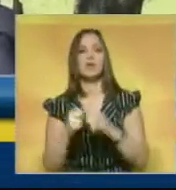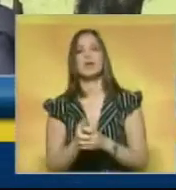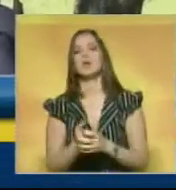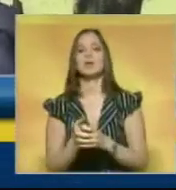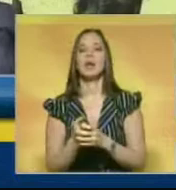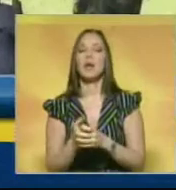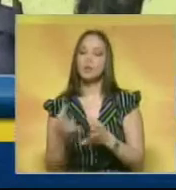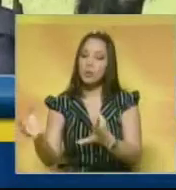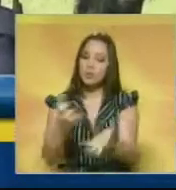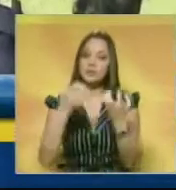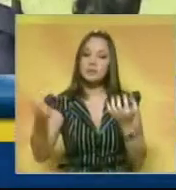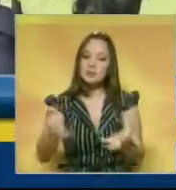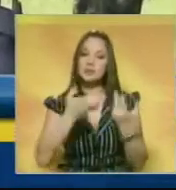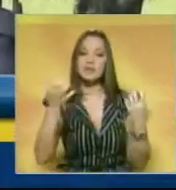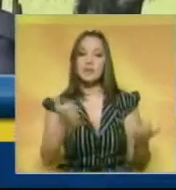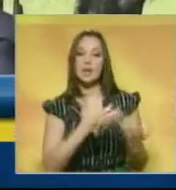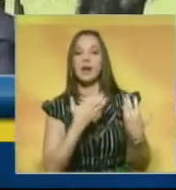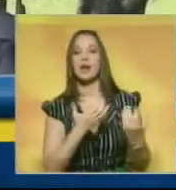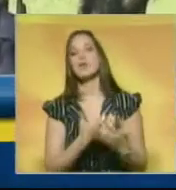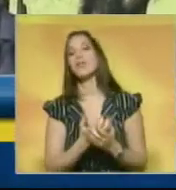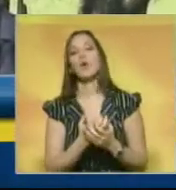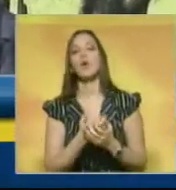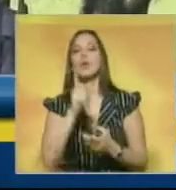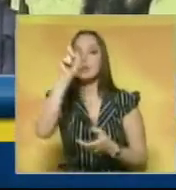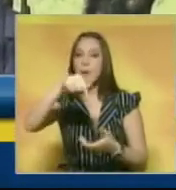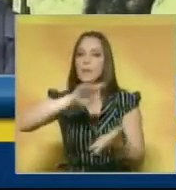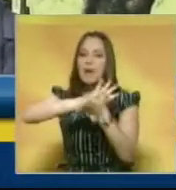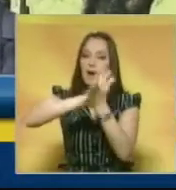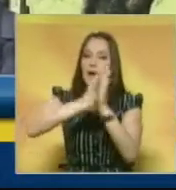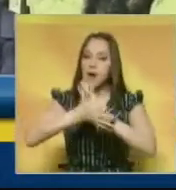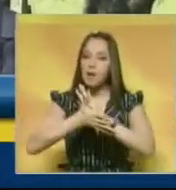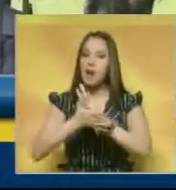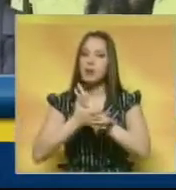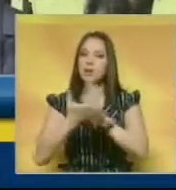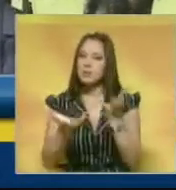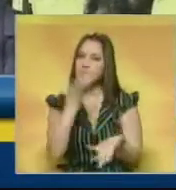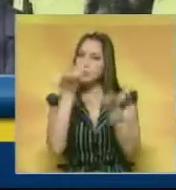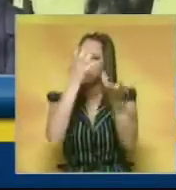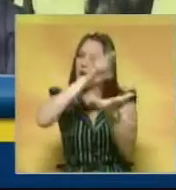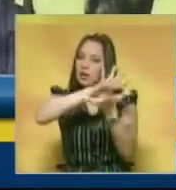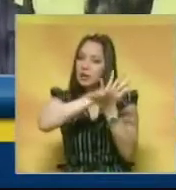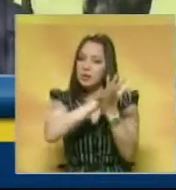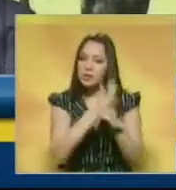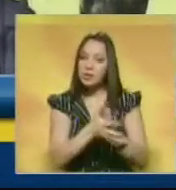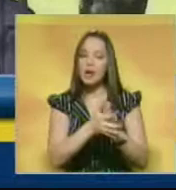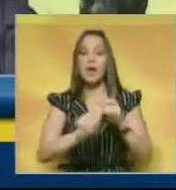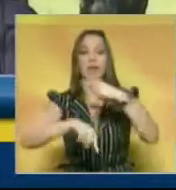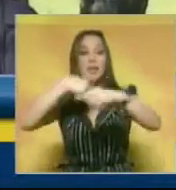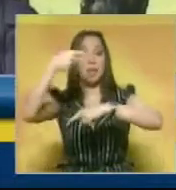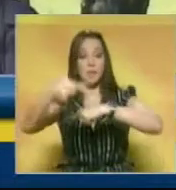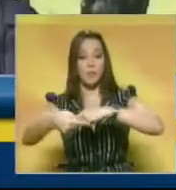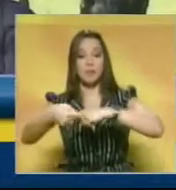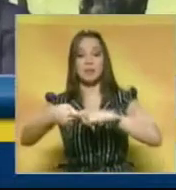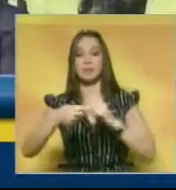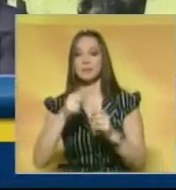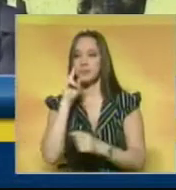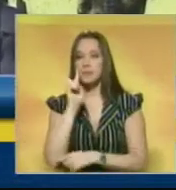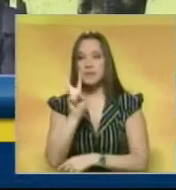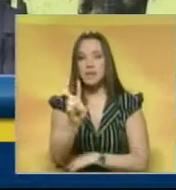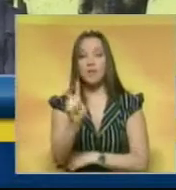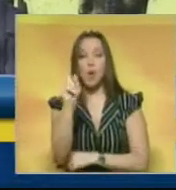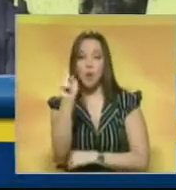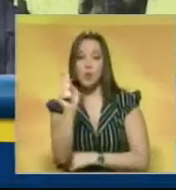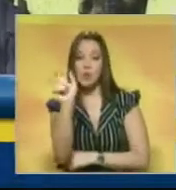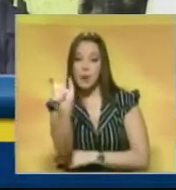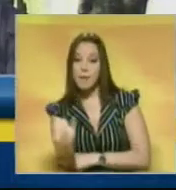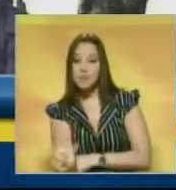de remoción y la sofocación del incendio, donde posteriormente se pudo observar que una